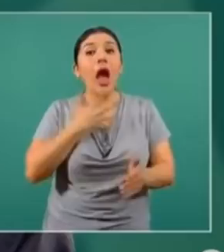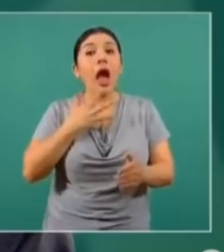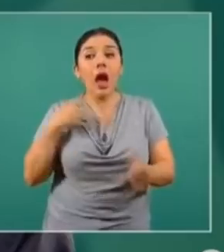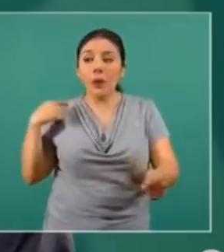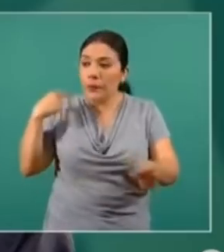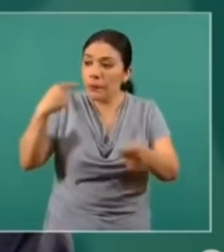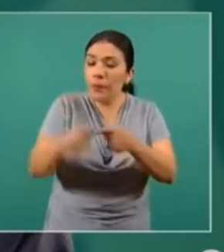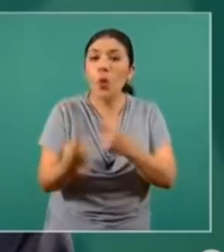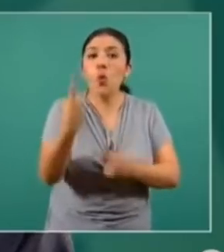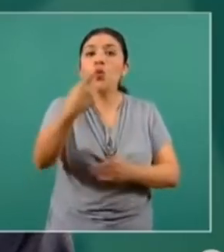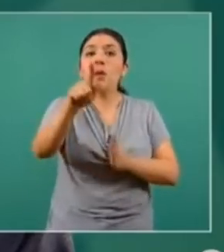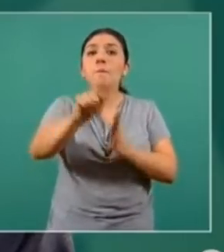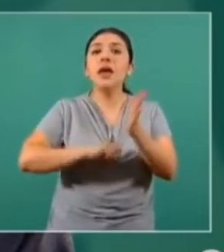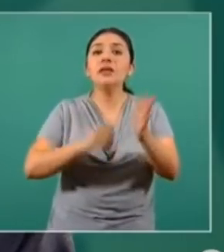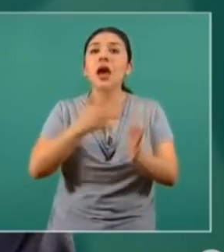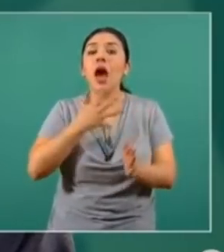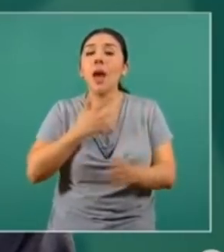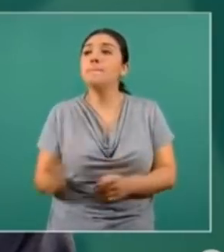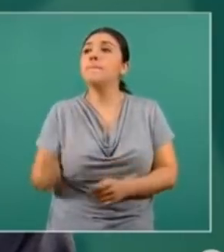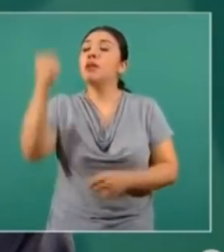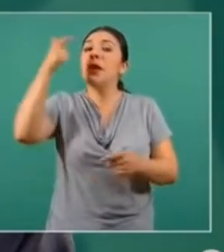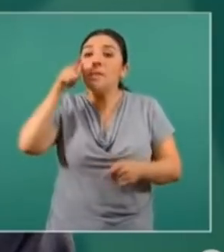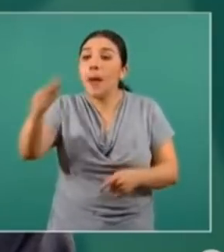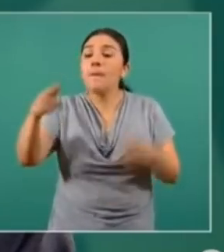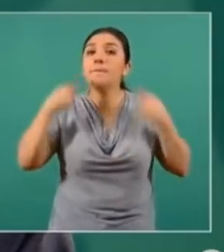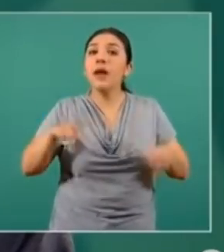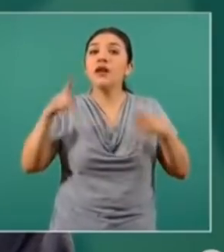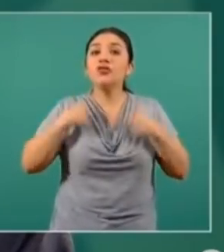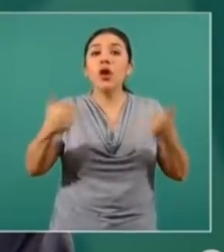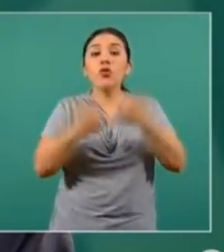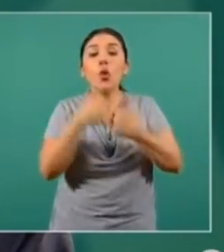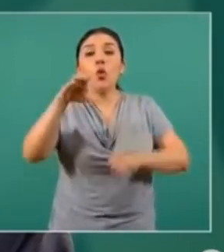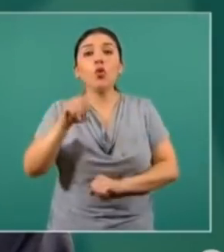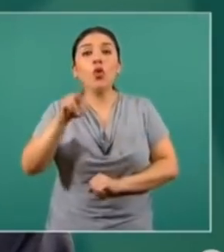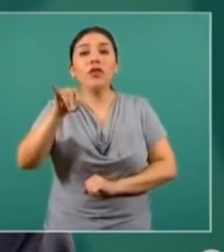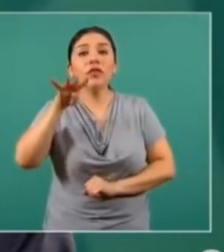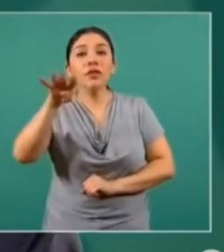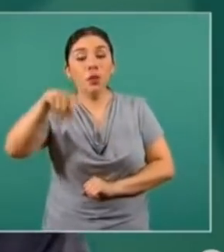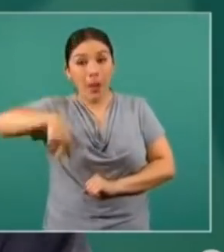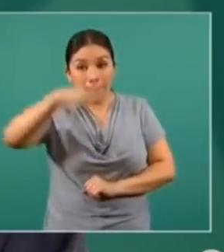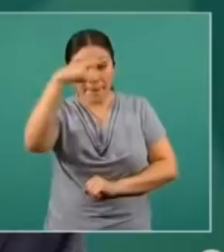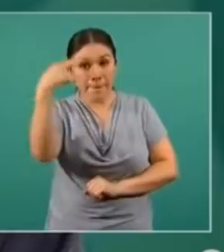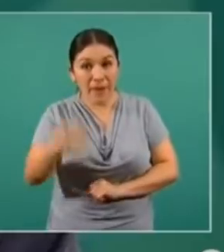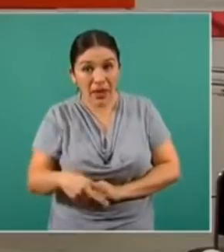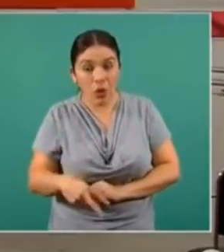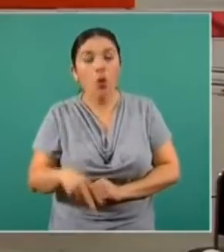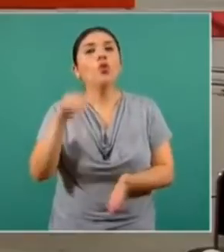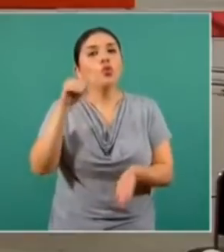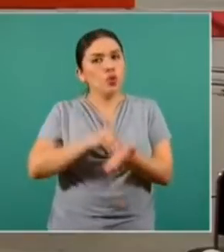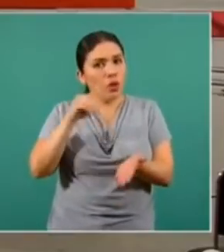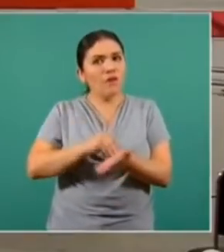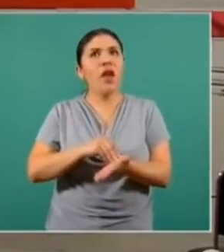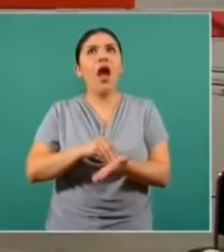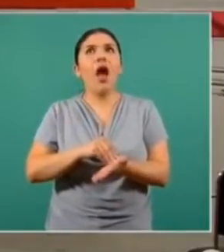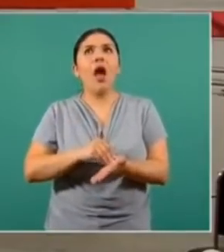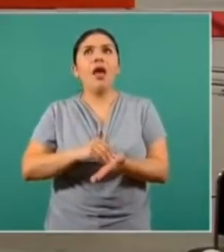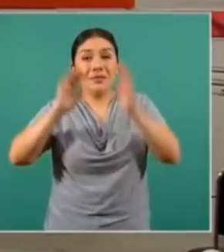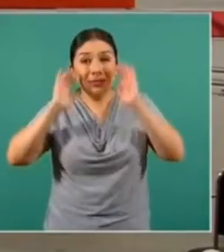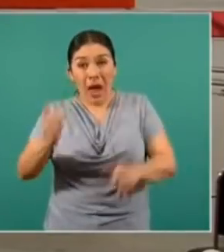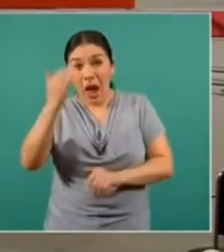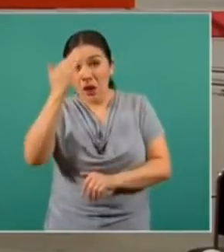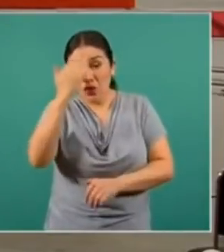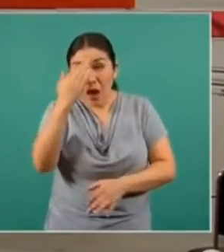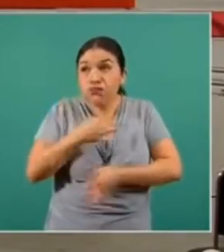tener el primer caso de COVID-19 en México. Estábamos todavía sin que se